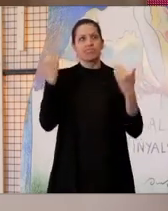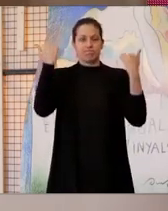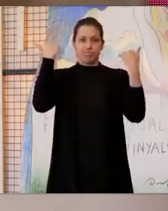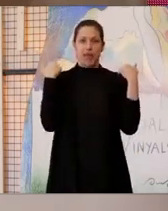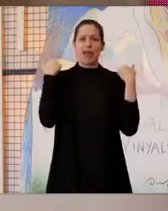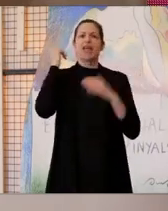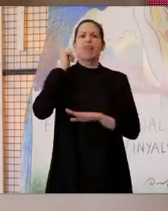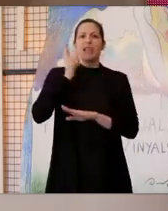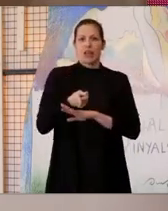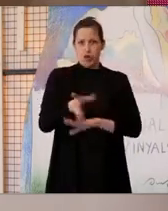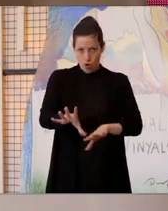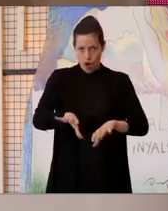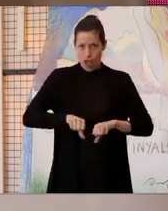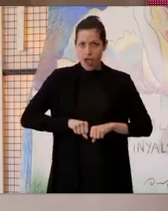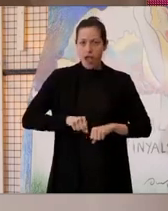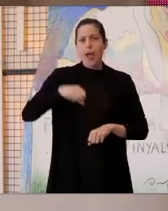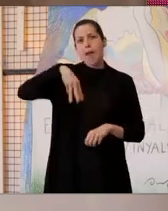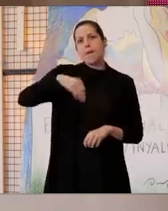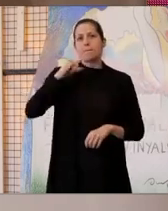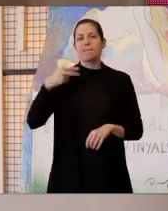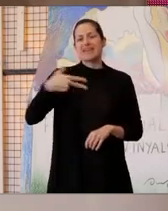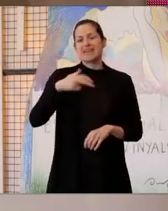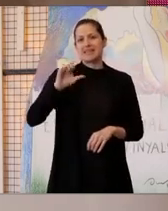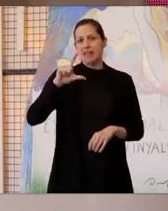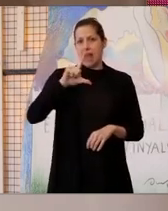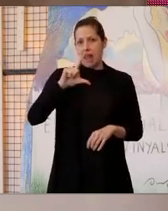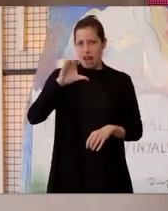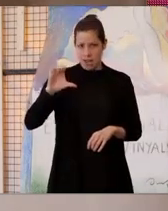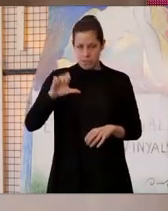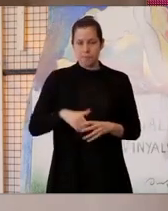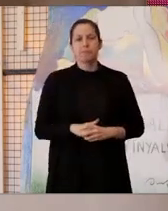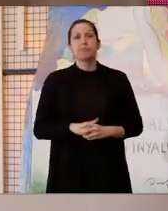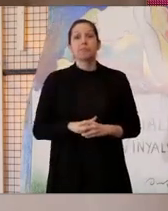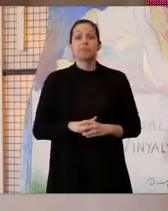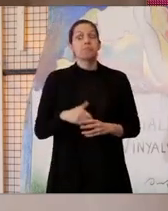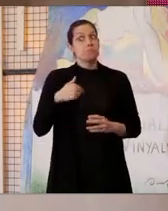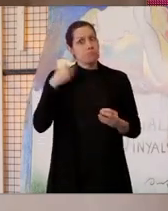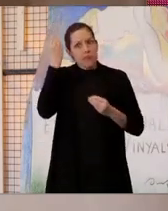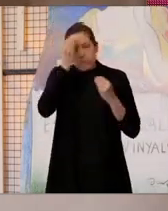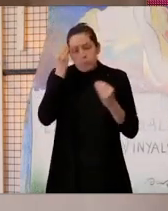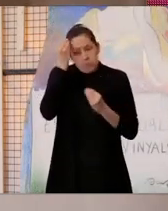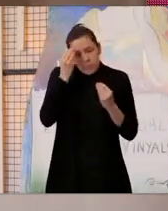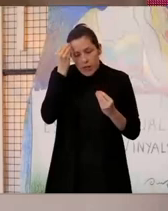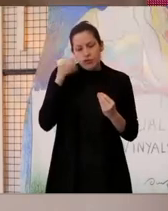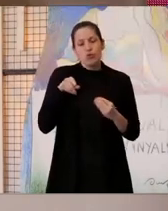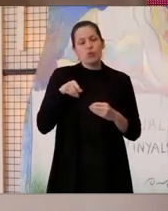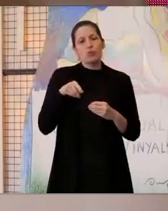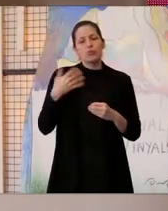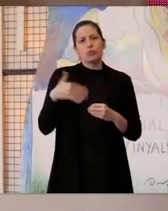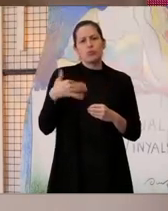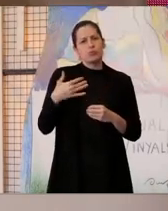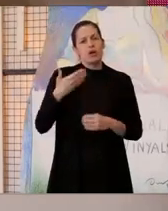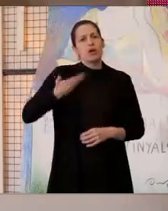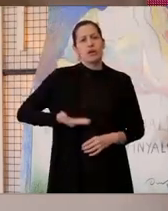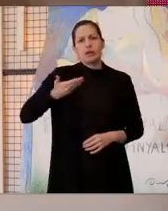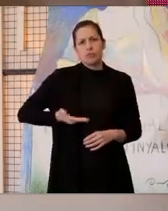directora como secretaría general adjunta y yo creo que eso es importante